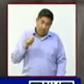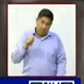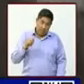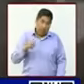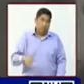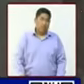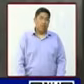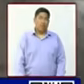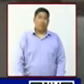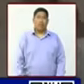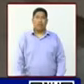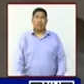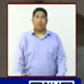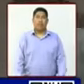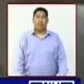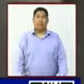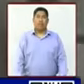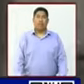Gansu.